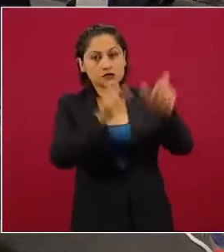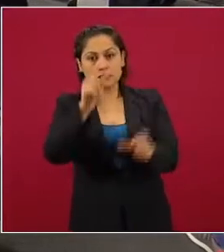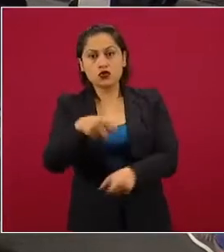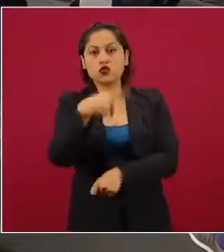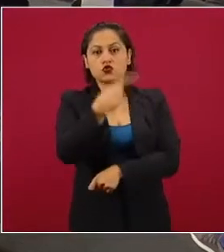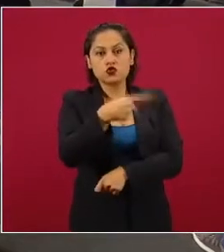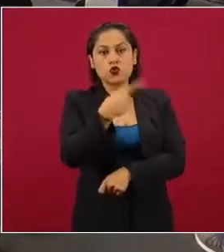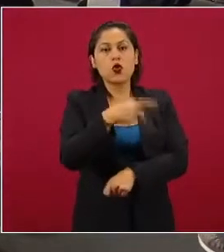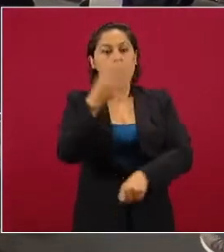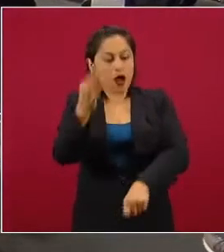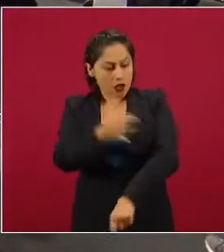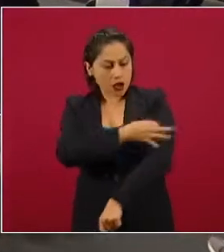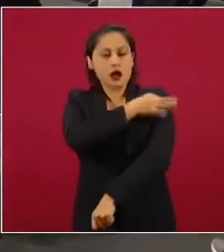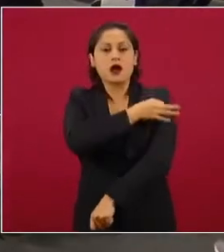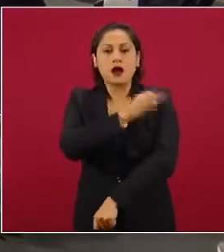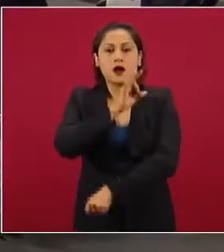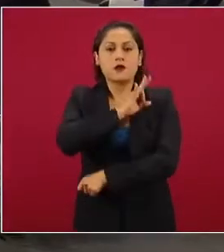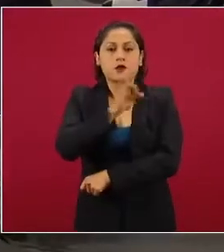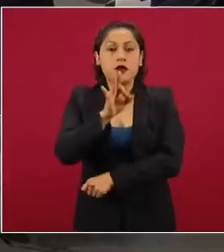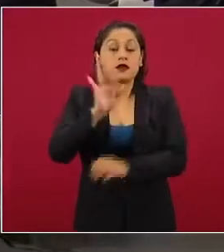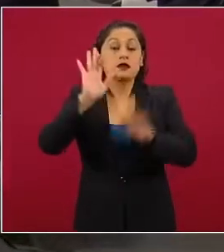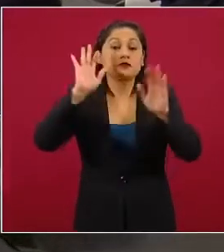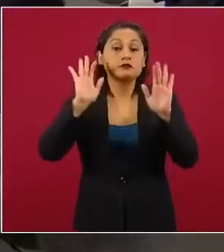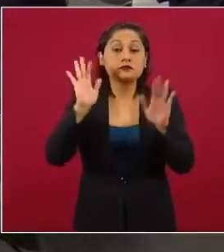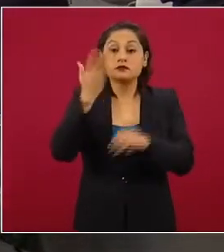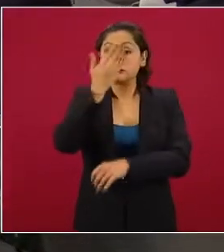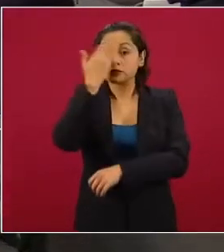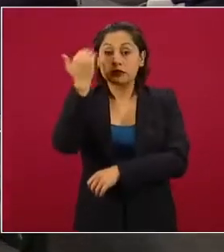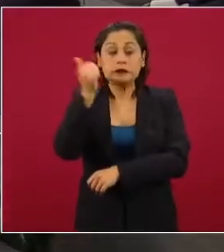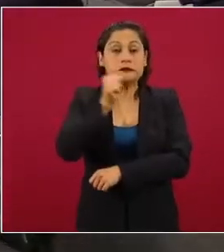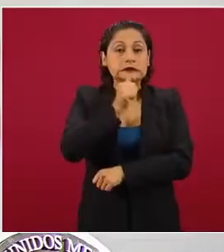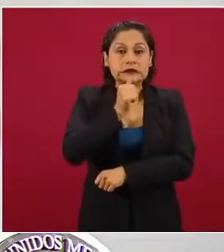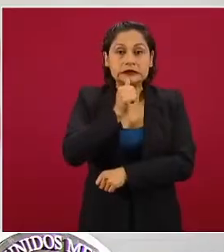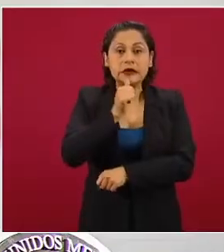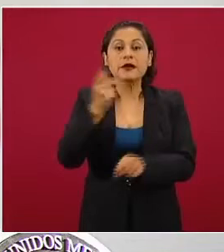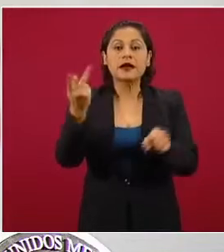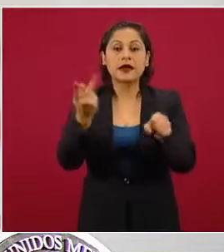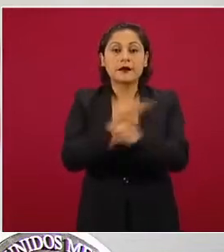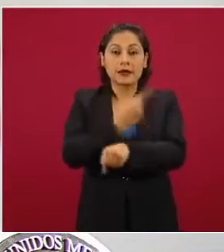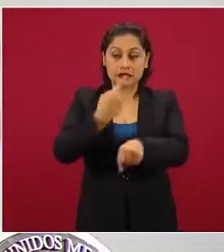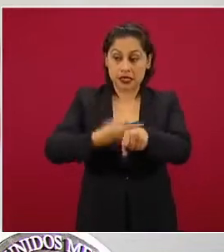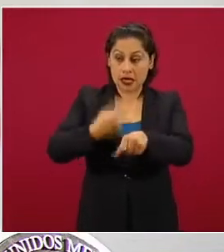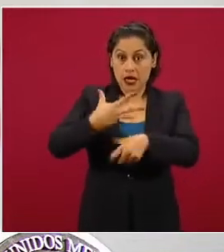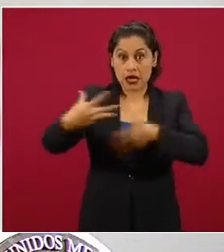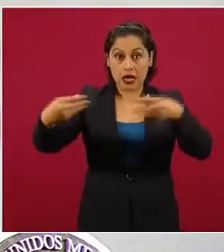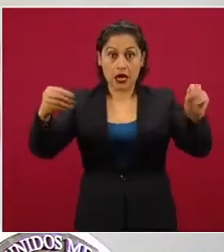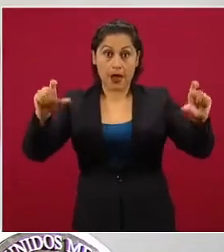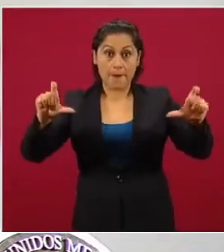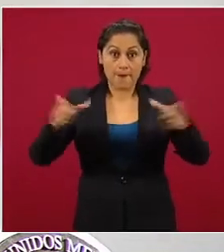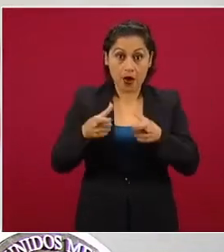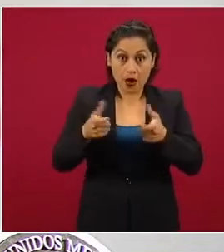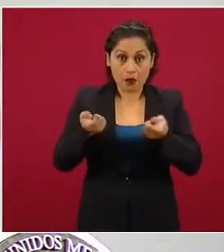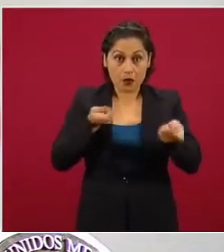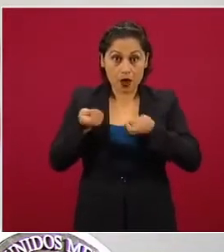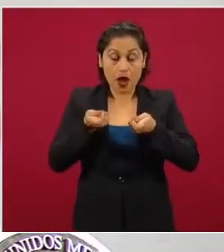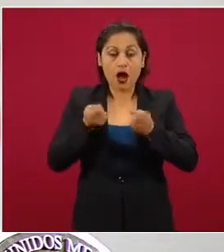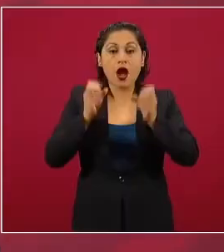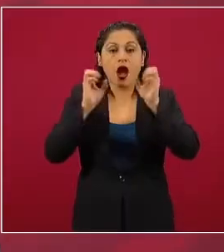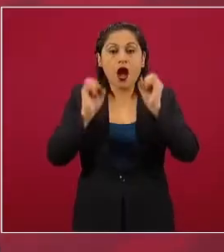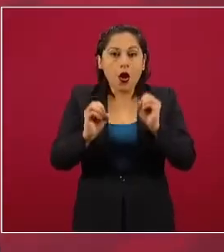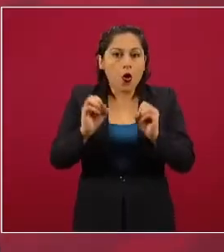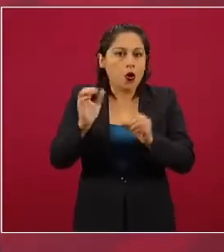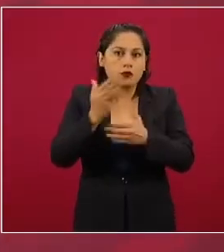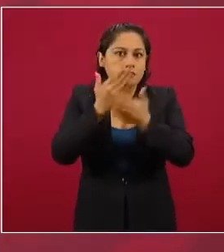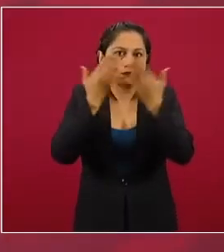eficacias, es decir, que reduzcan una proporción muy grande de los contagios, o no ser tan eficaces. En las vacunas